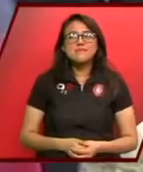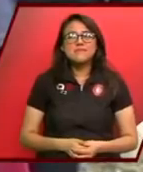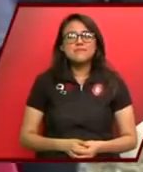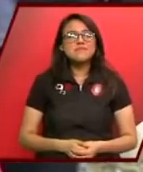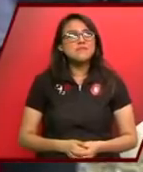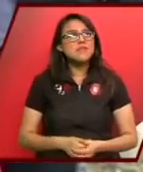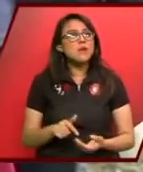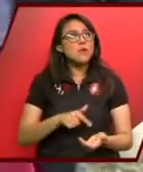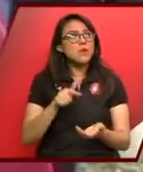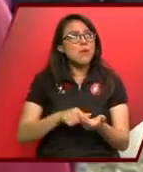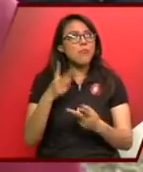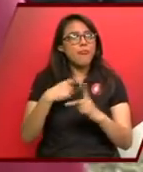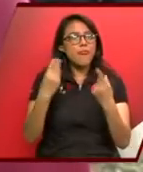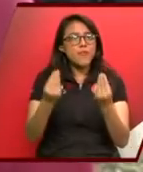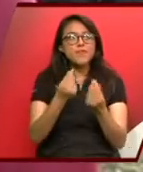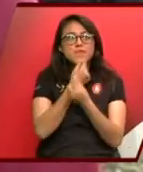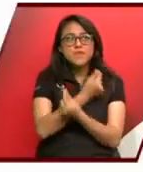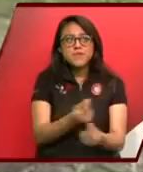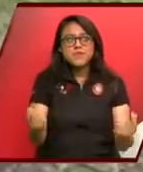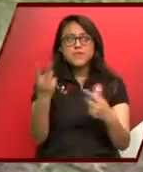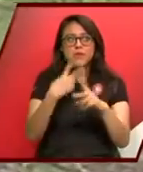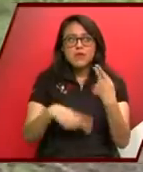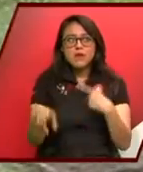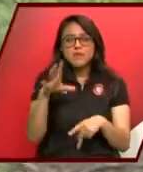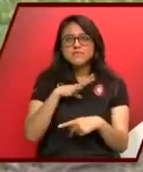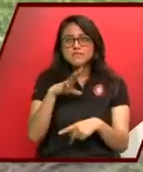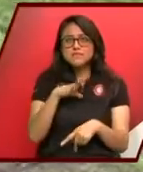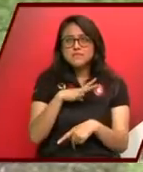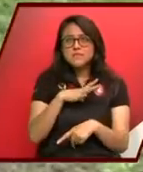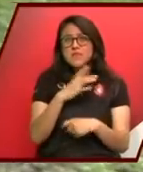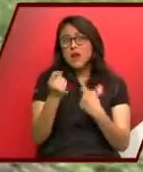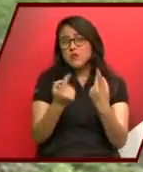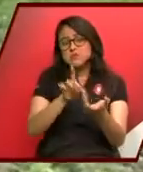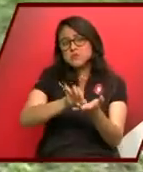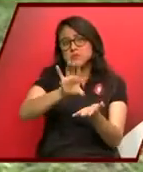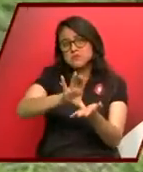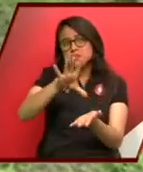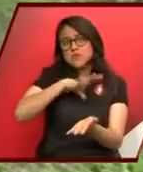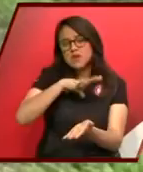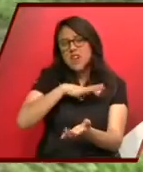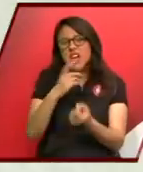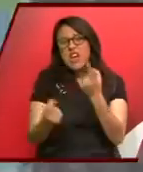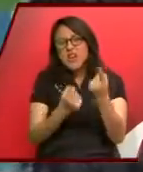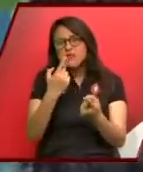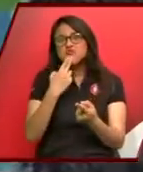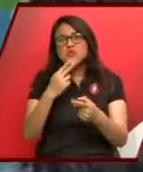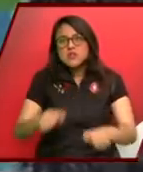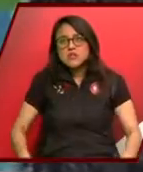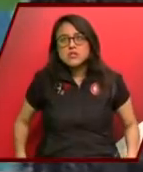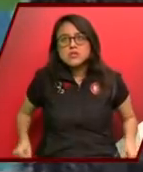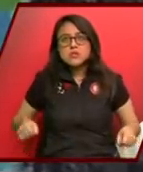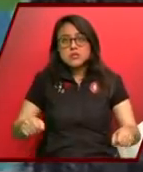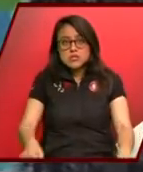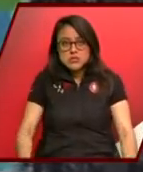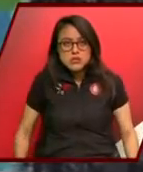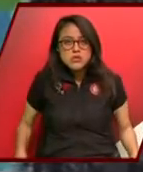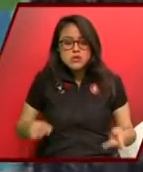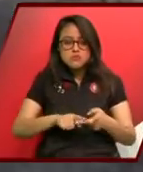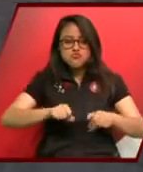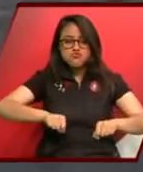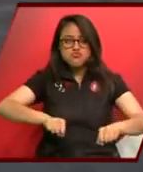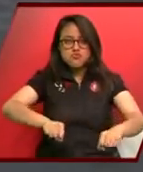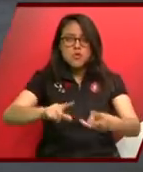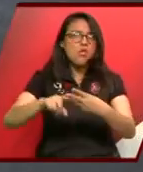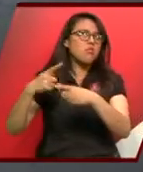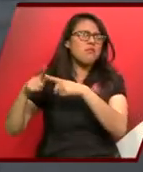Aquí en esta escuela vienen muchos niños que tienen alguna discapacidad. Algunos traen silla de ruedas, algunos andador. Por el